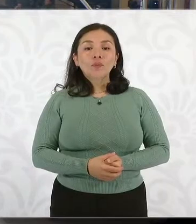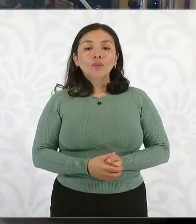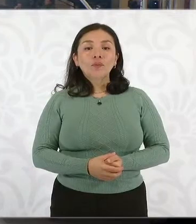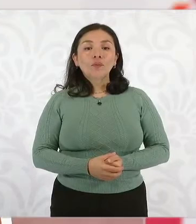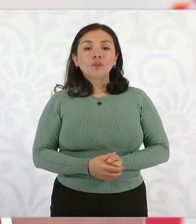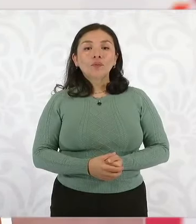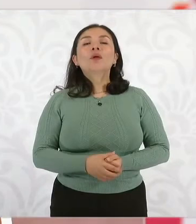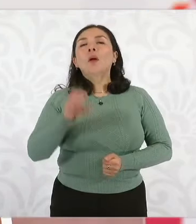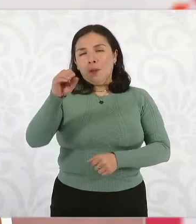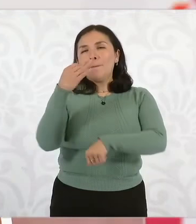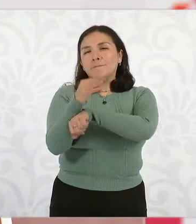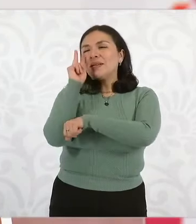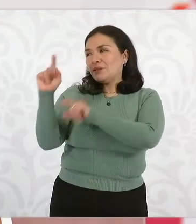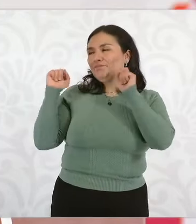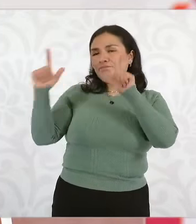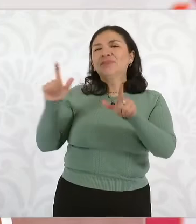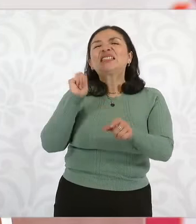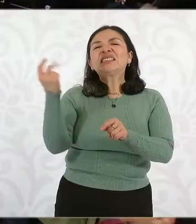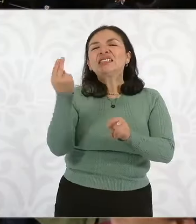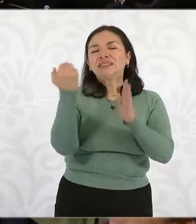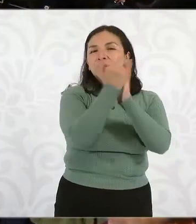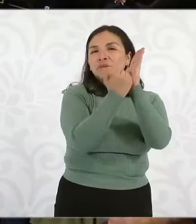A ver, mientras pon los requisitos, por favor.